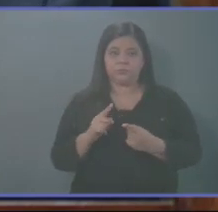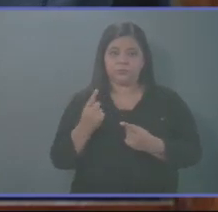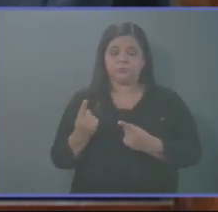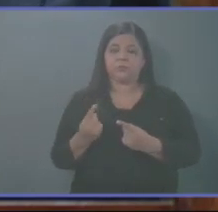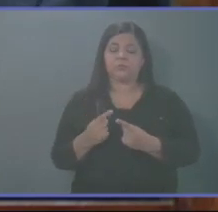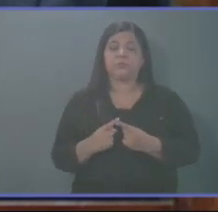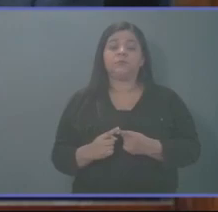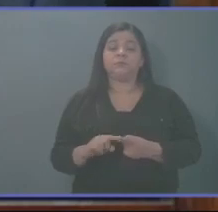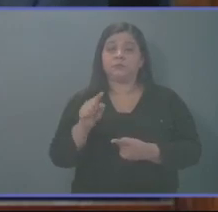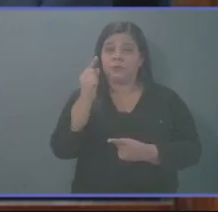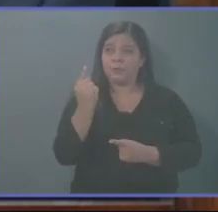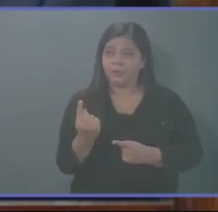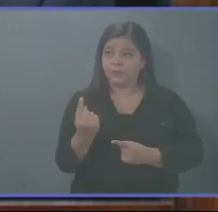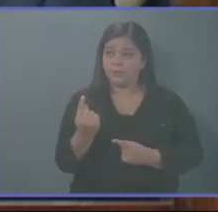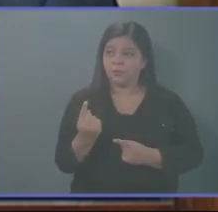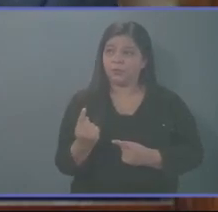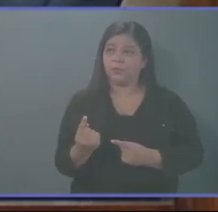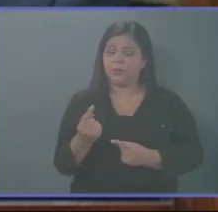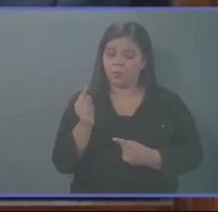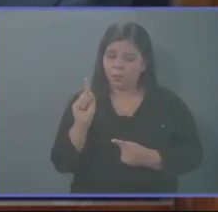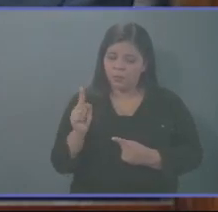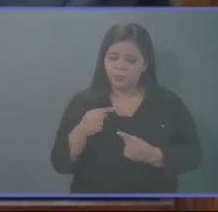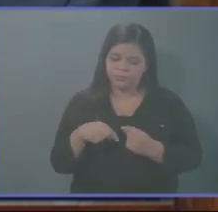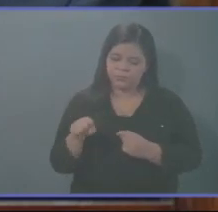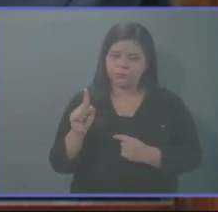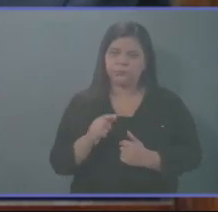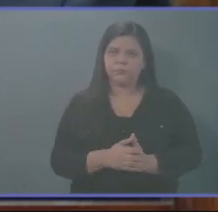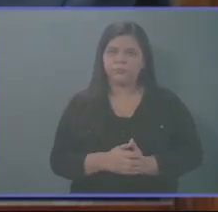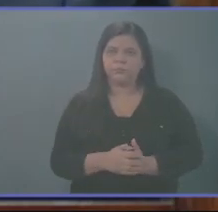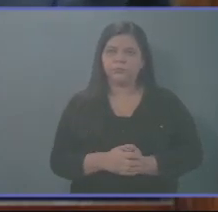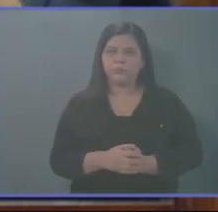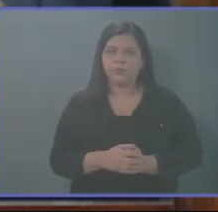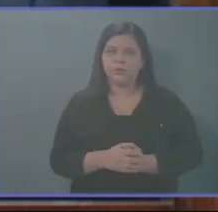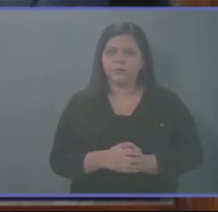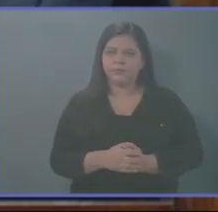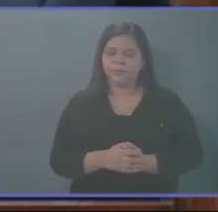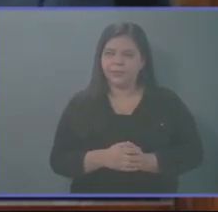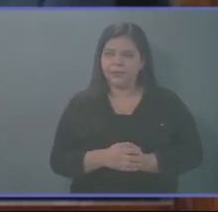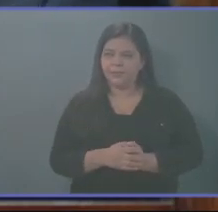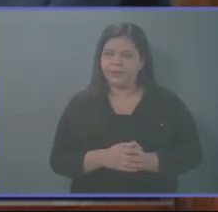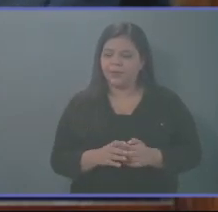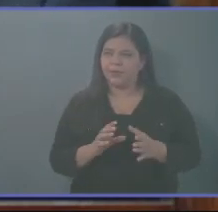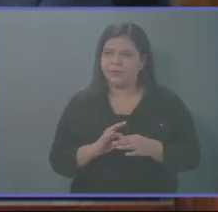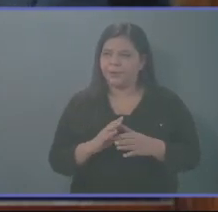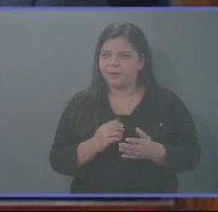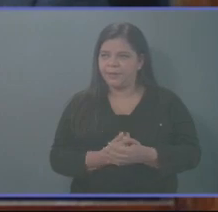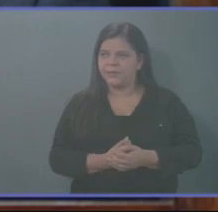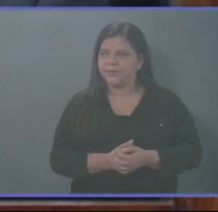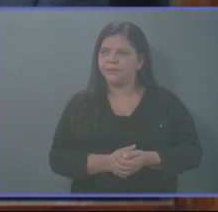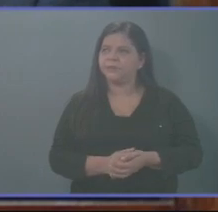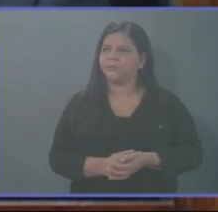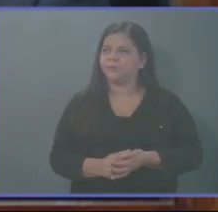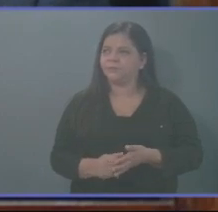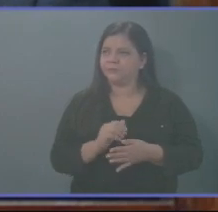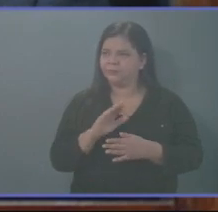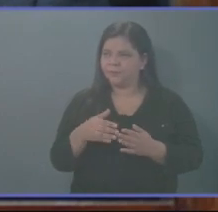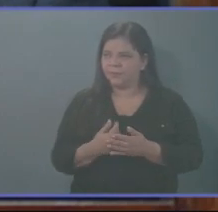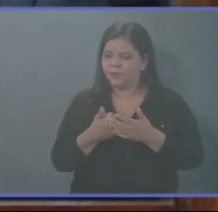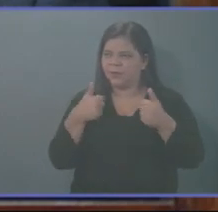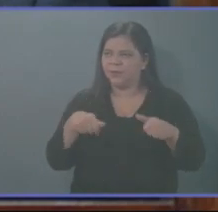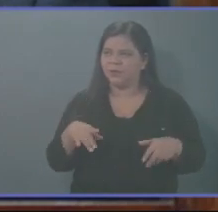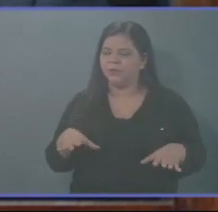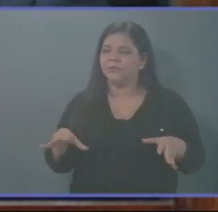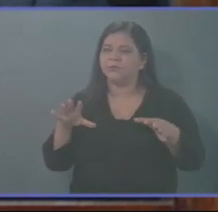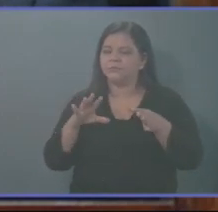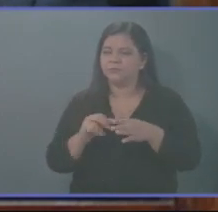la persona 1 en adelante. Prueba testimonial. La entrevista realizada por la Comisión de